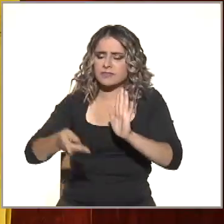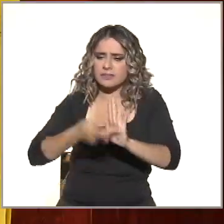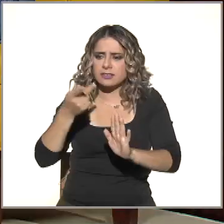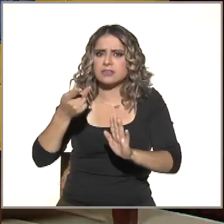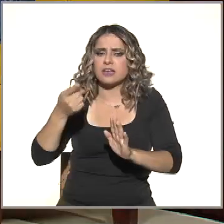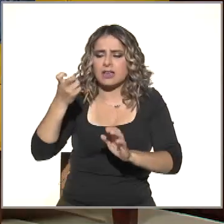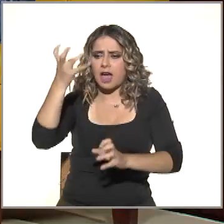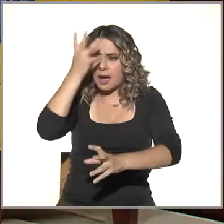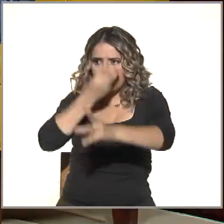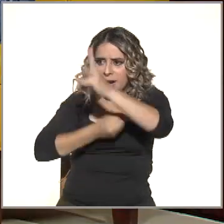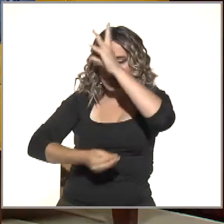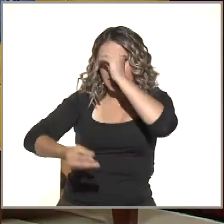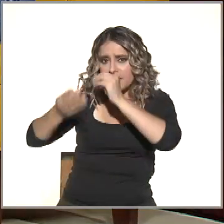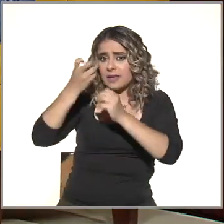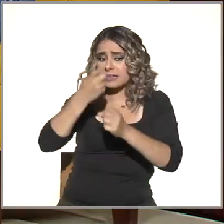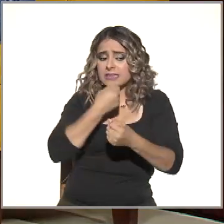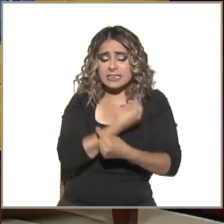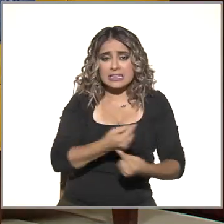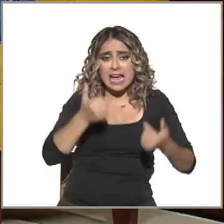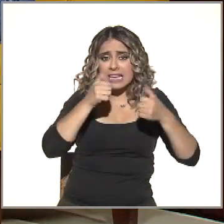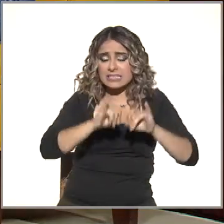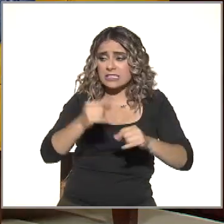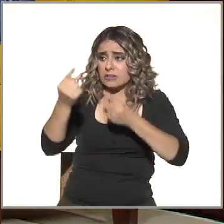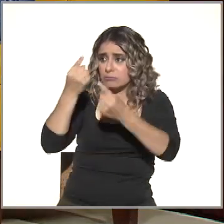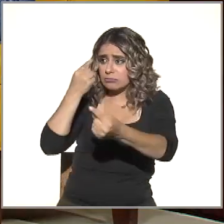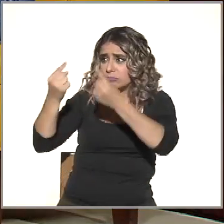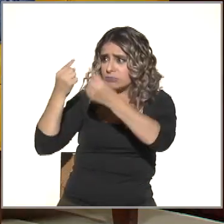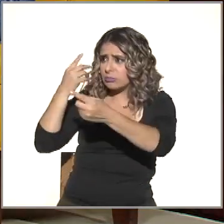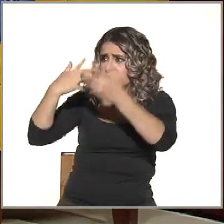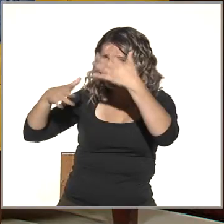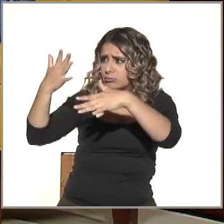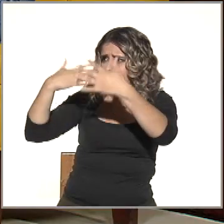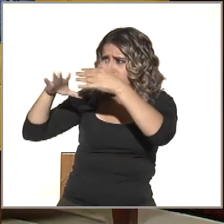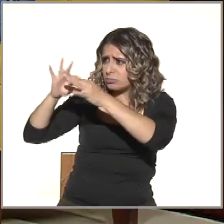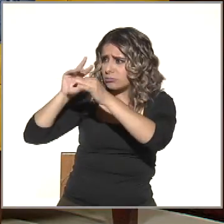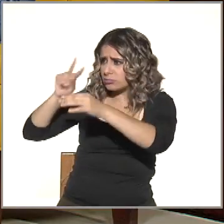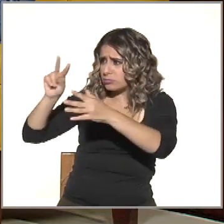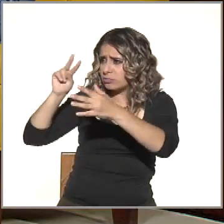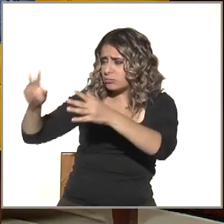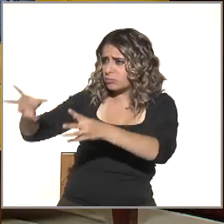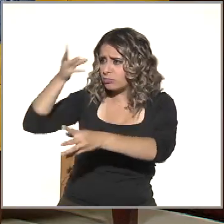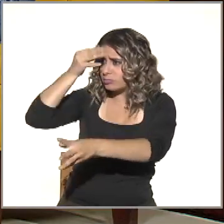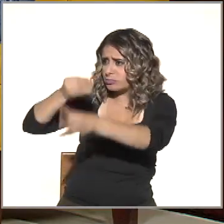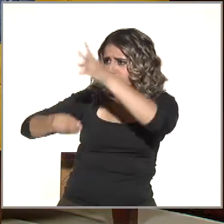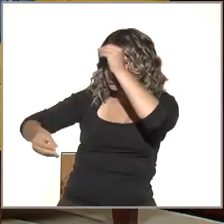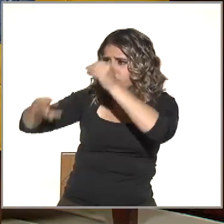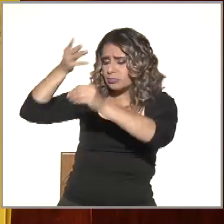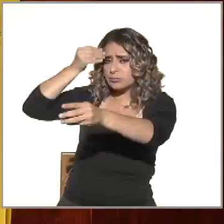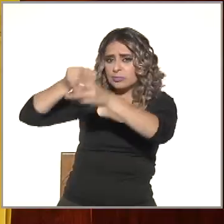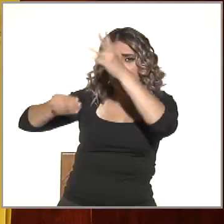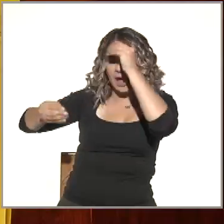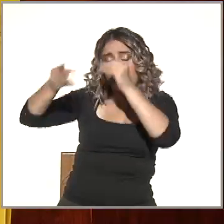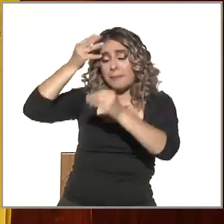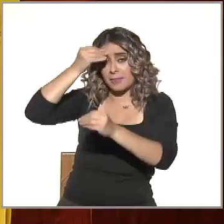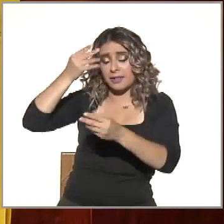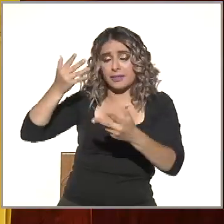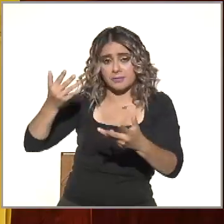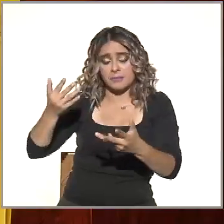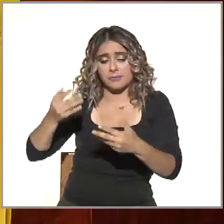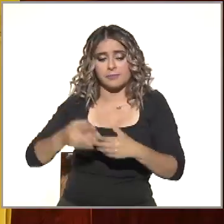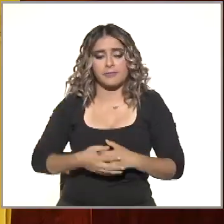los niños se construyen a través de las palabras y el pensamiento se construye a través también de las palabras. Lo reiterativo,